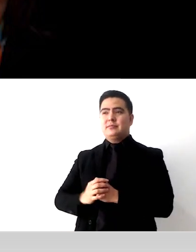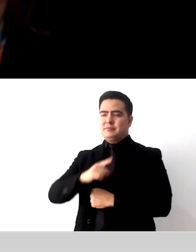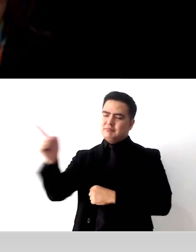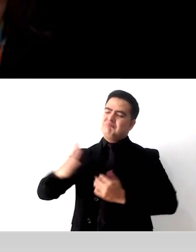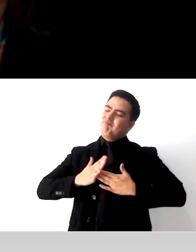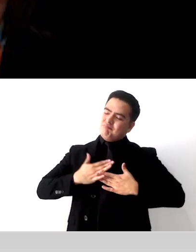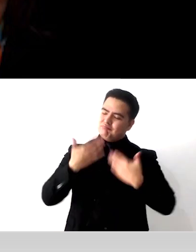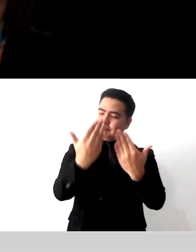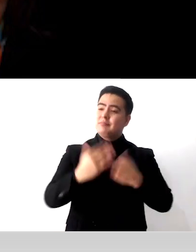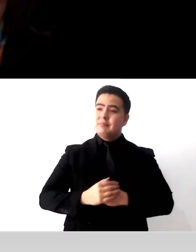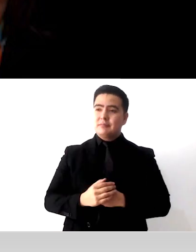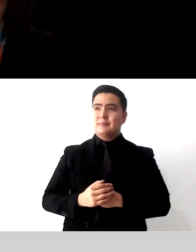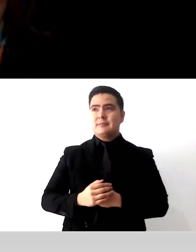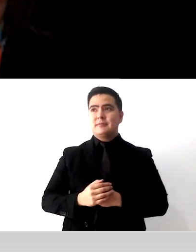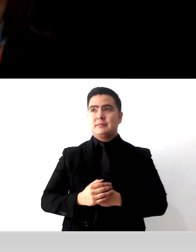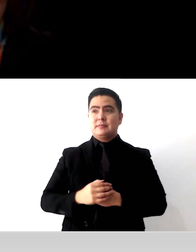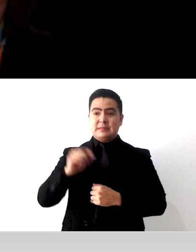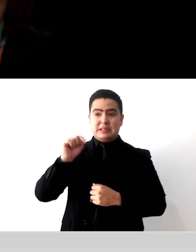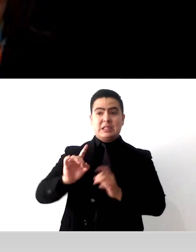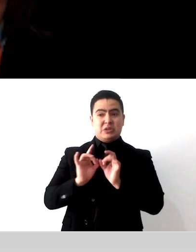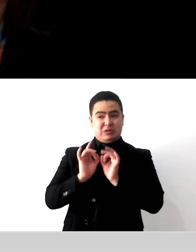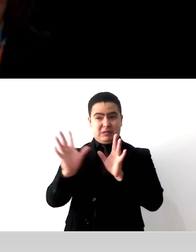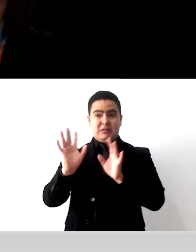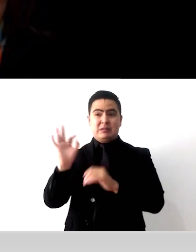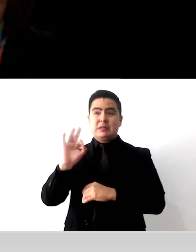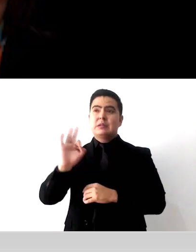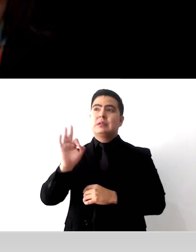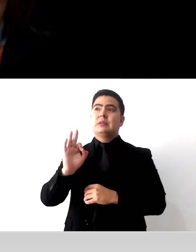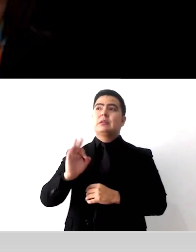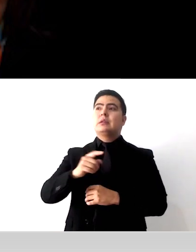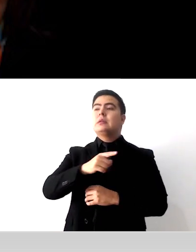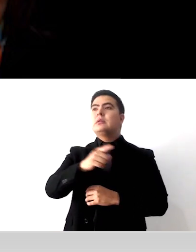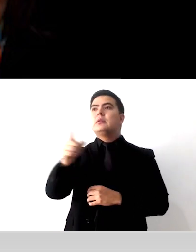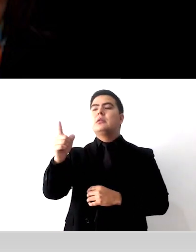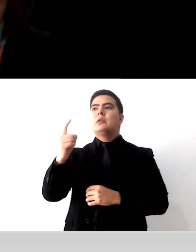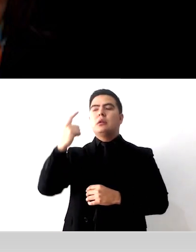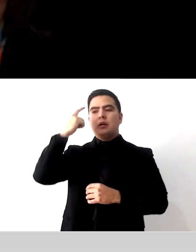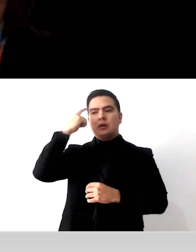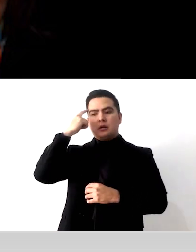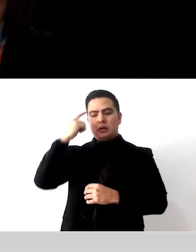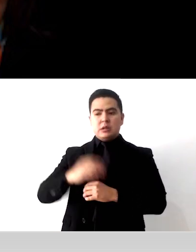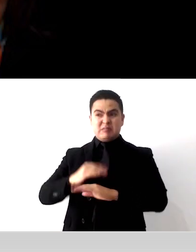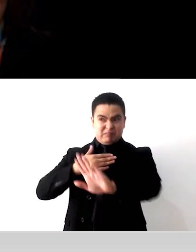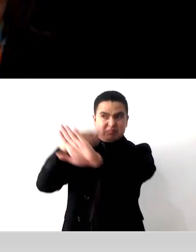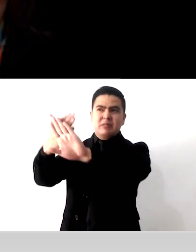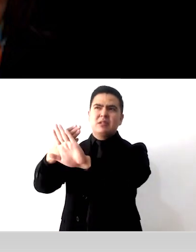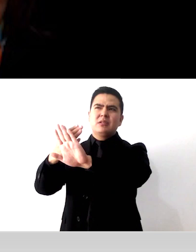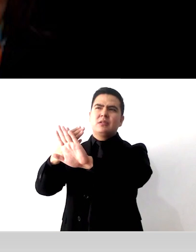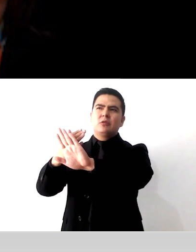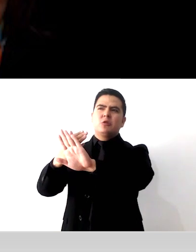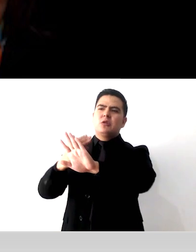el tema o los casos de violencia política para inhibir la participación, no, hay que hacerlo y hay que